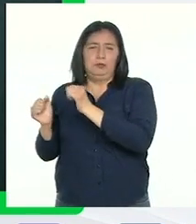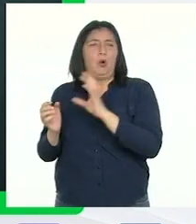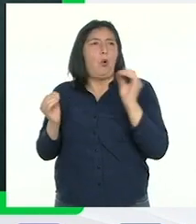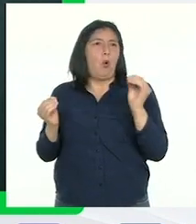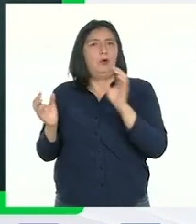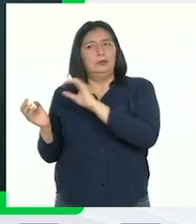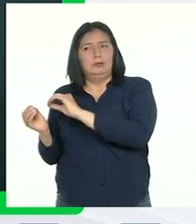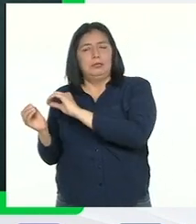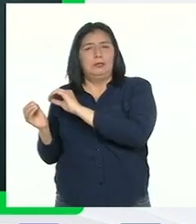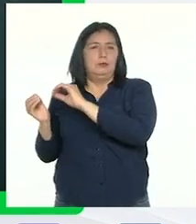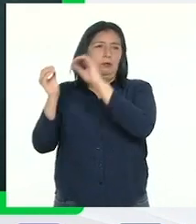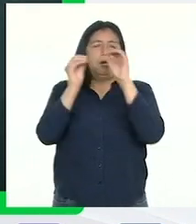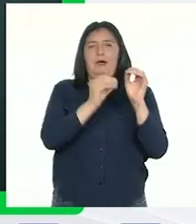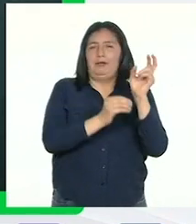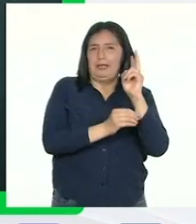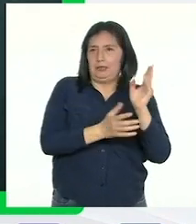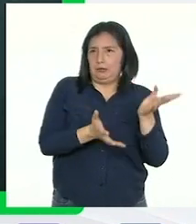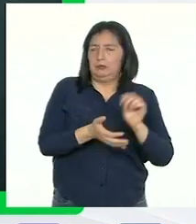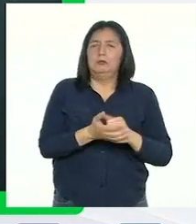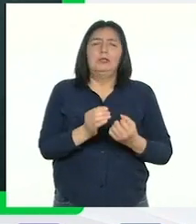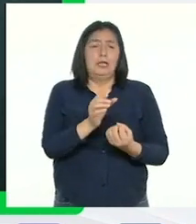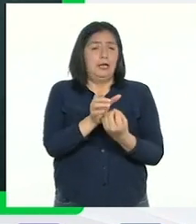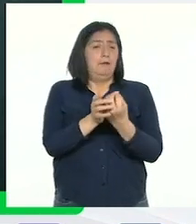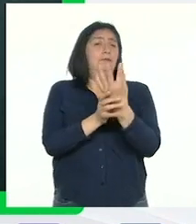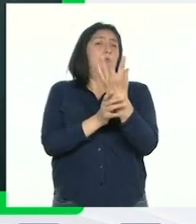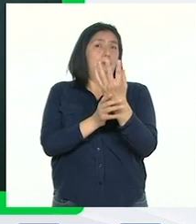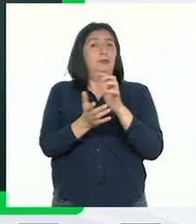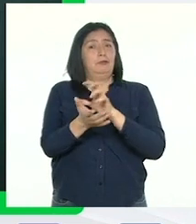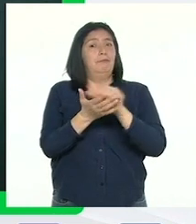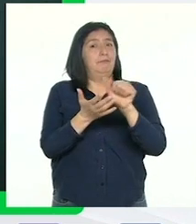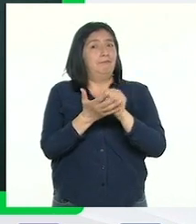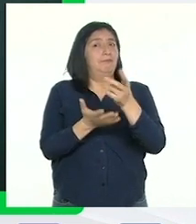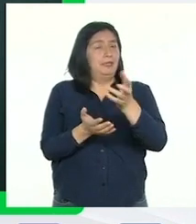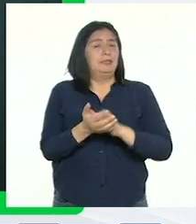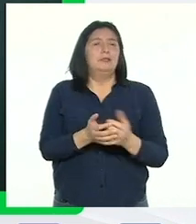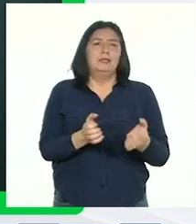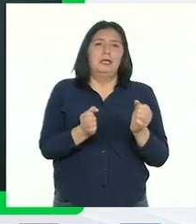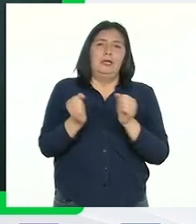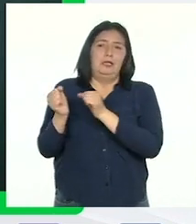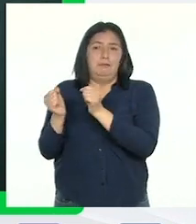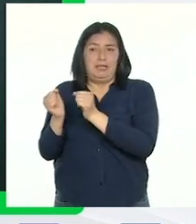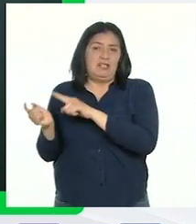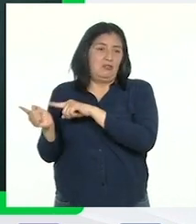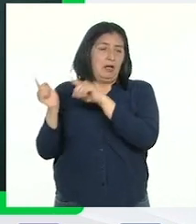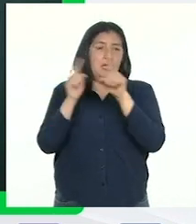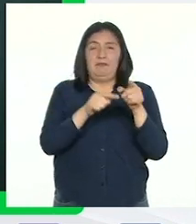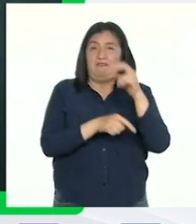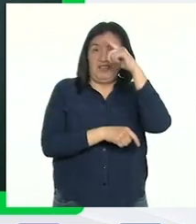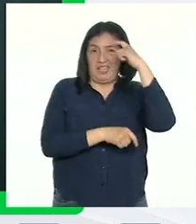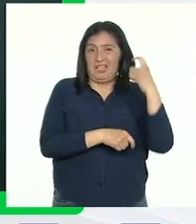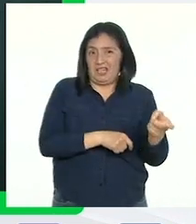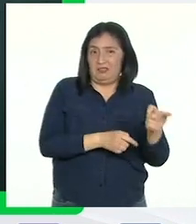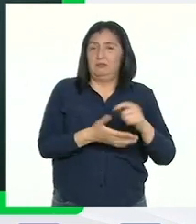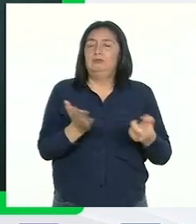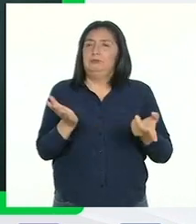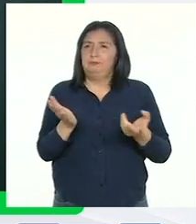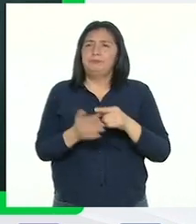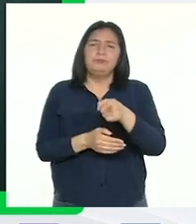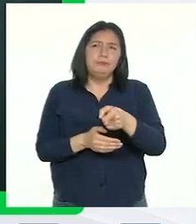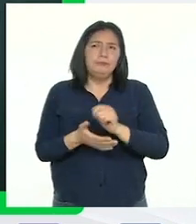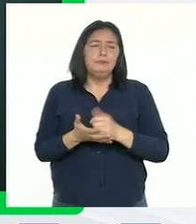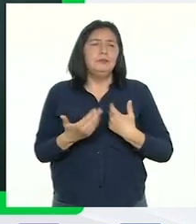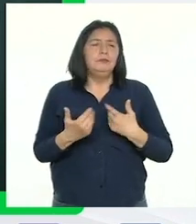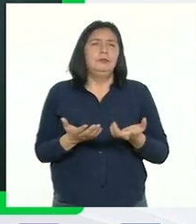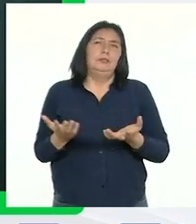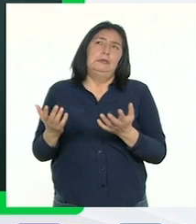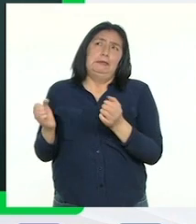invierno a verano, ¿no? Bueno, justamente la primavera son los meses en los que vamos de invierno hacia verano, ¿no? Es decir, la estación en la que vamos de un